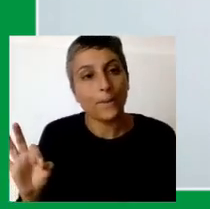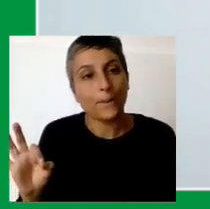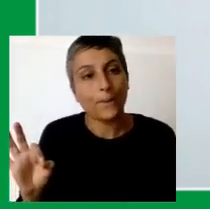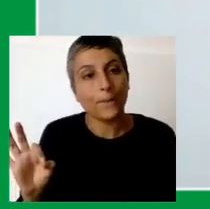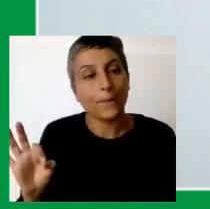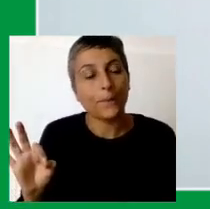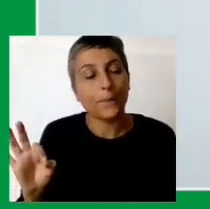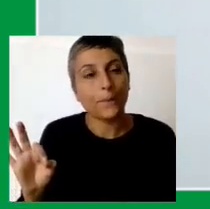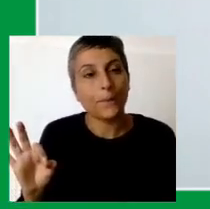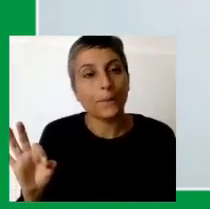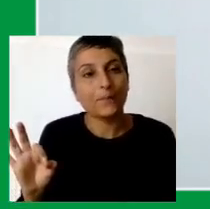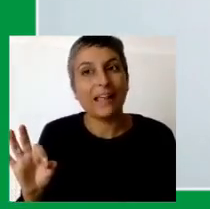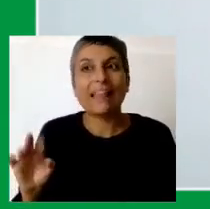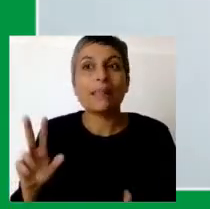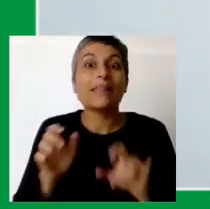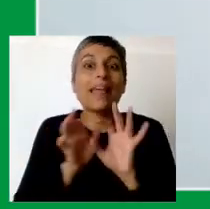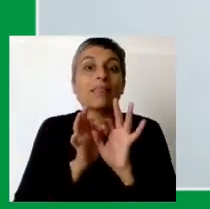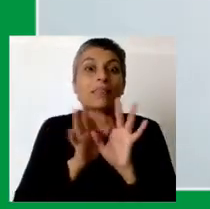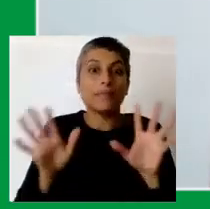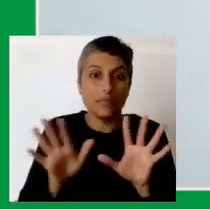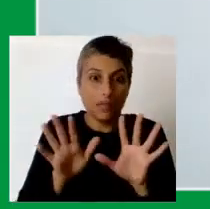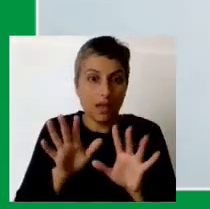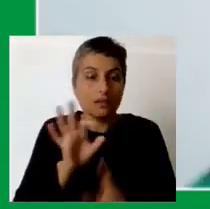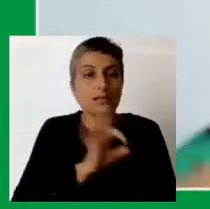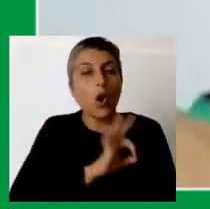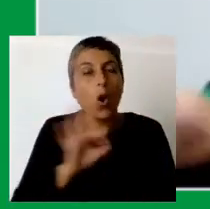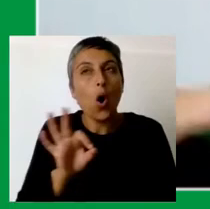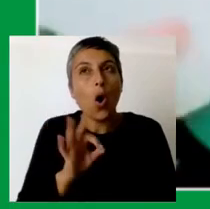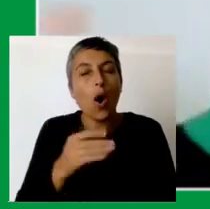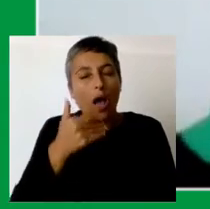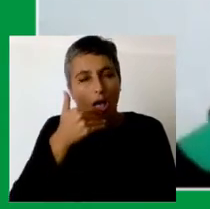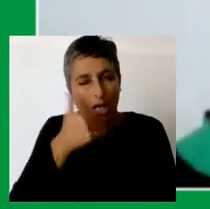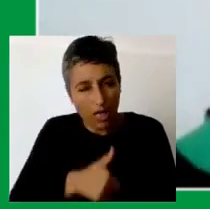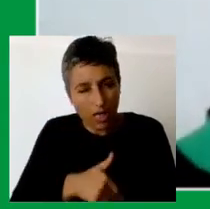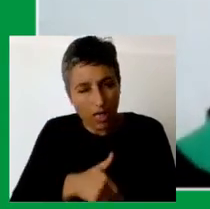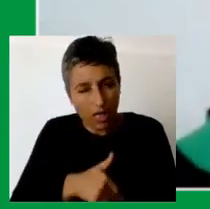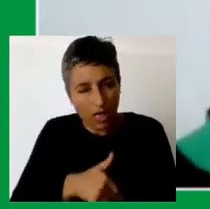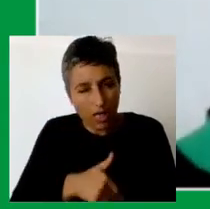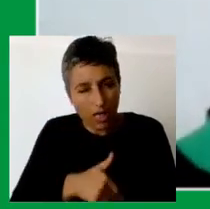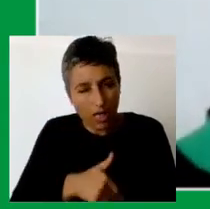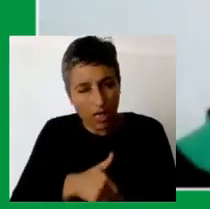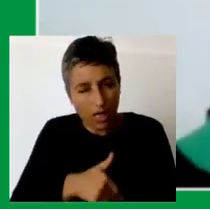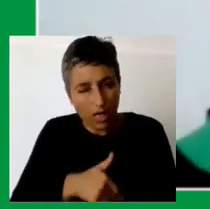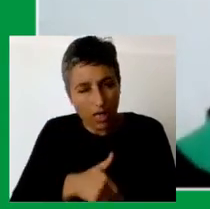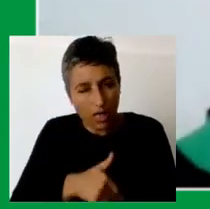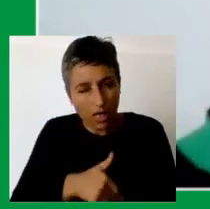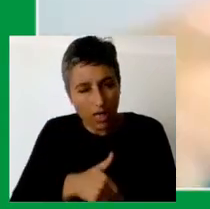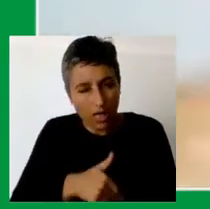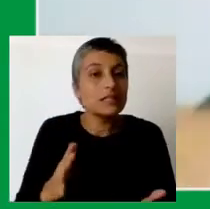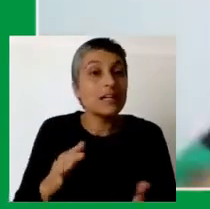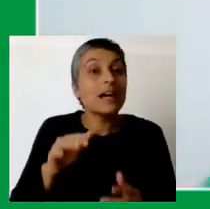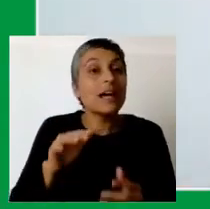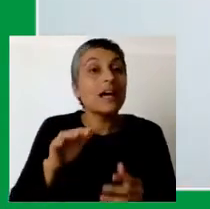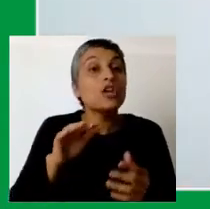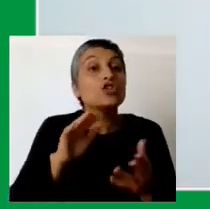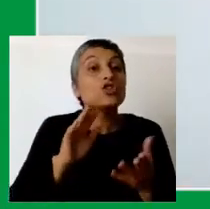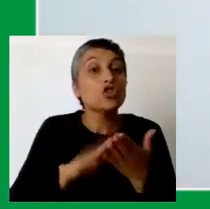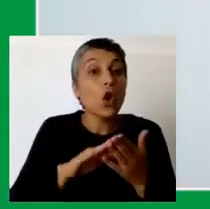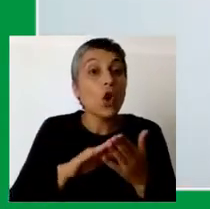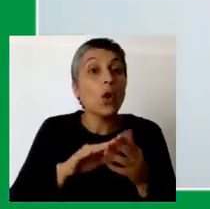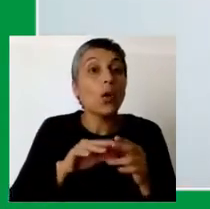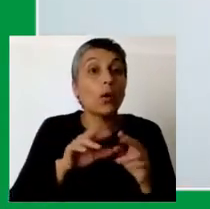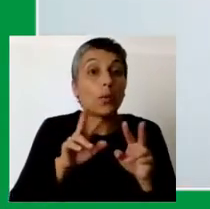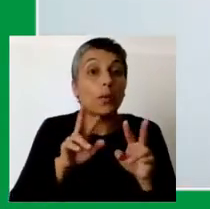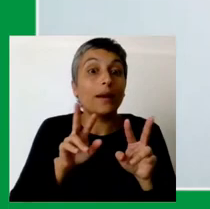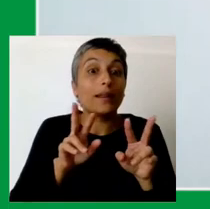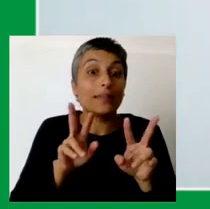como yo decía, de soberanía, de la comprensión de la dimensión que tiene esto de estar,